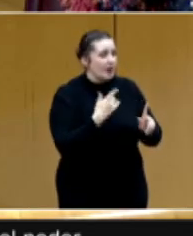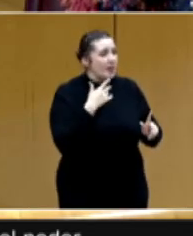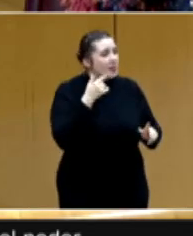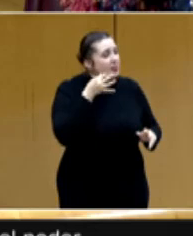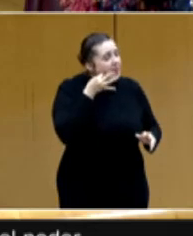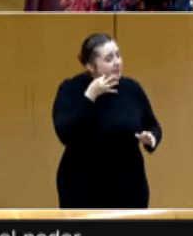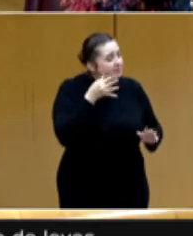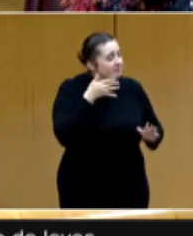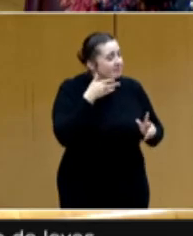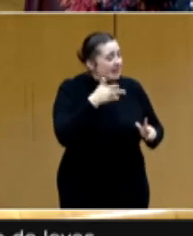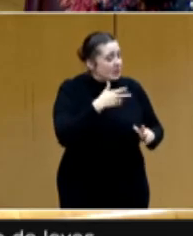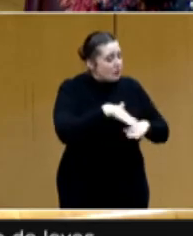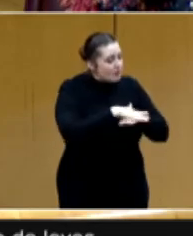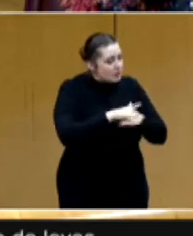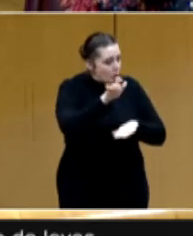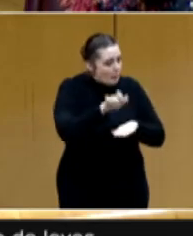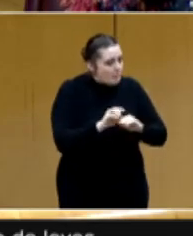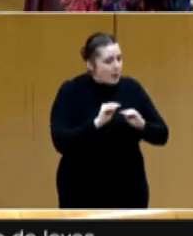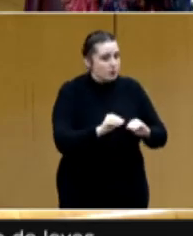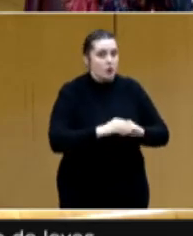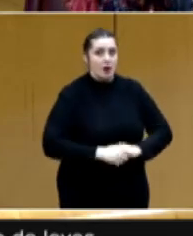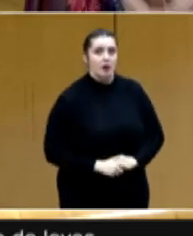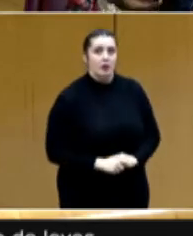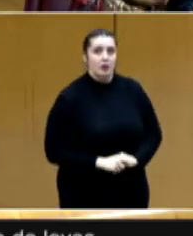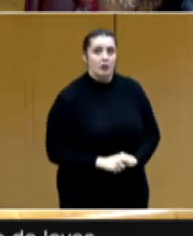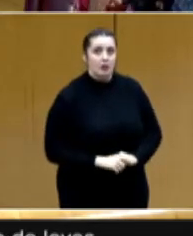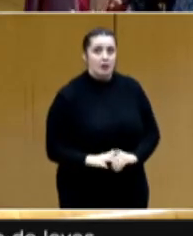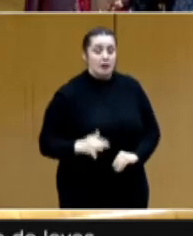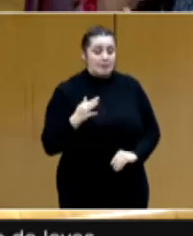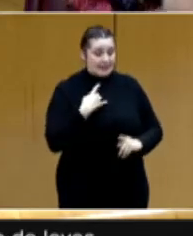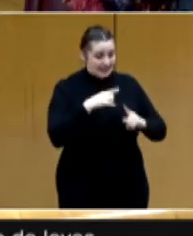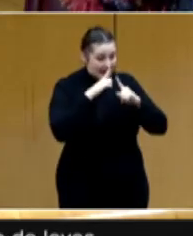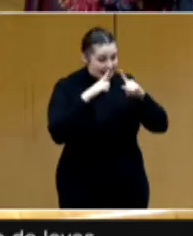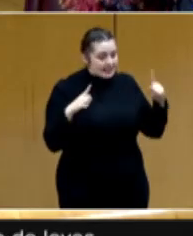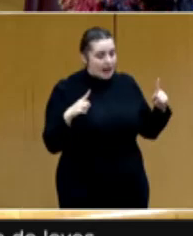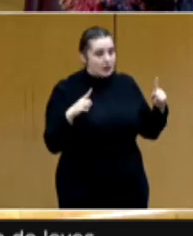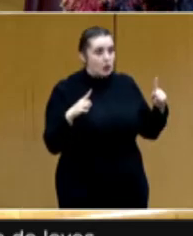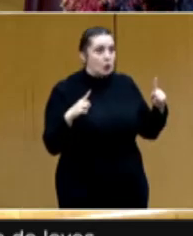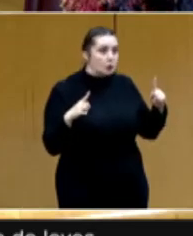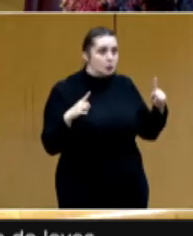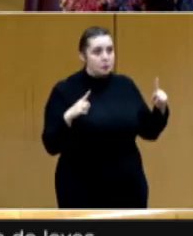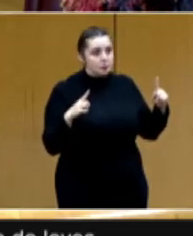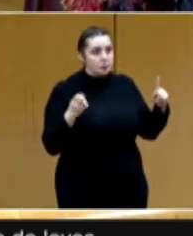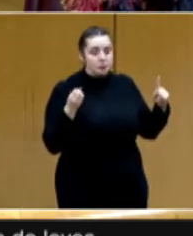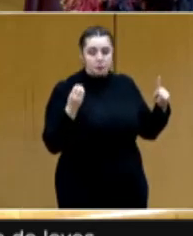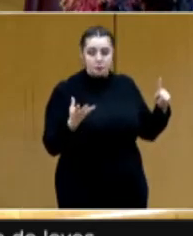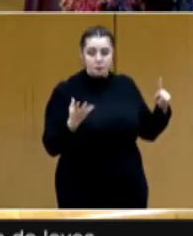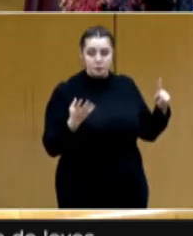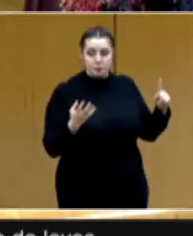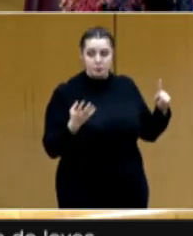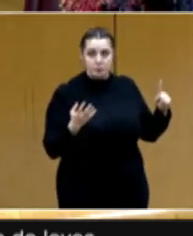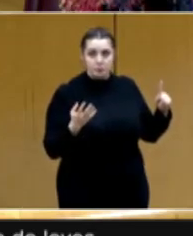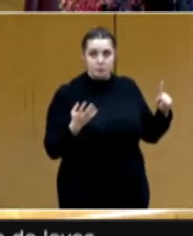de la persona y a lo largo de este año Pues bueno pues si hay problemas en